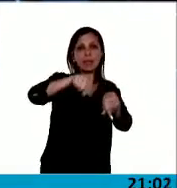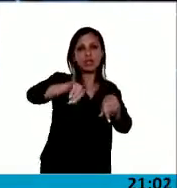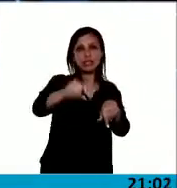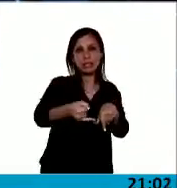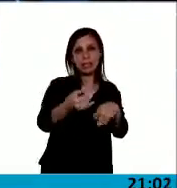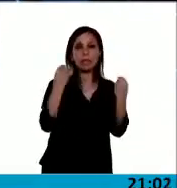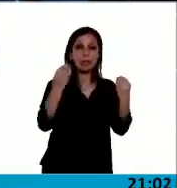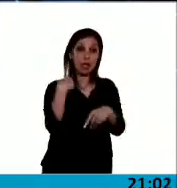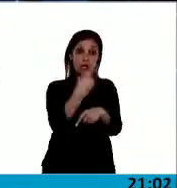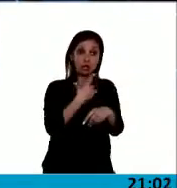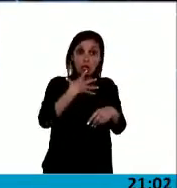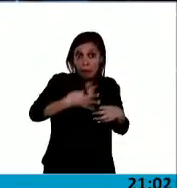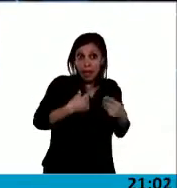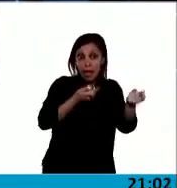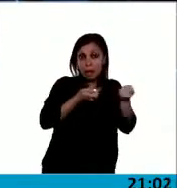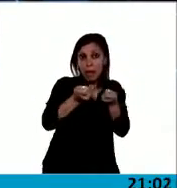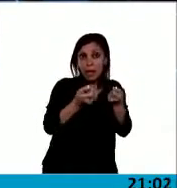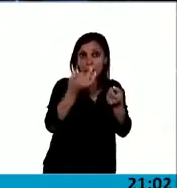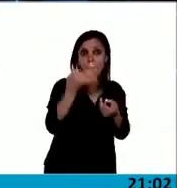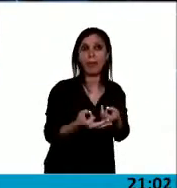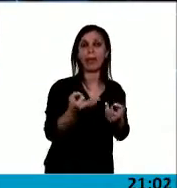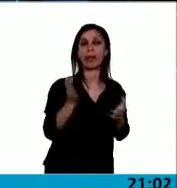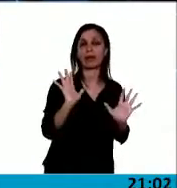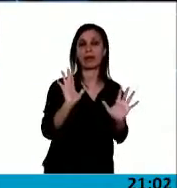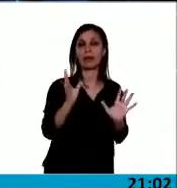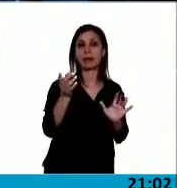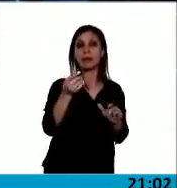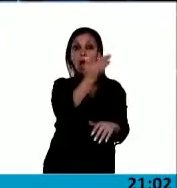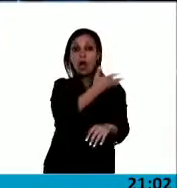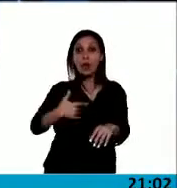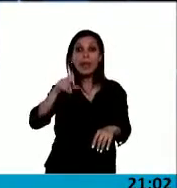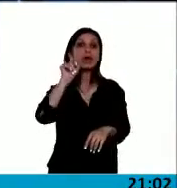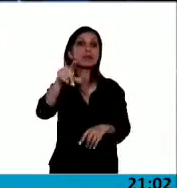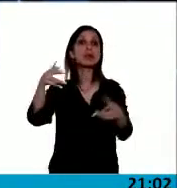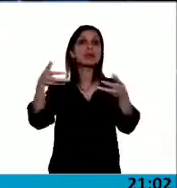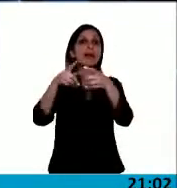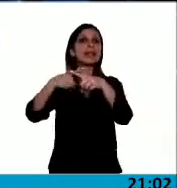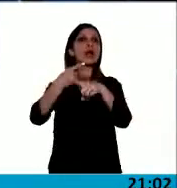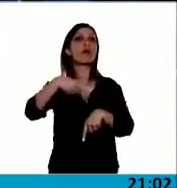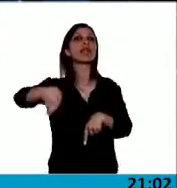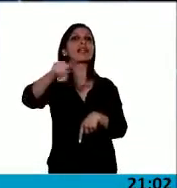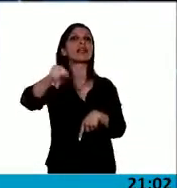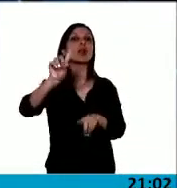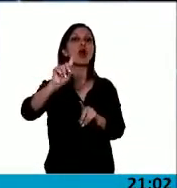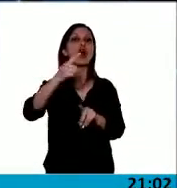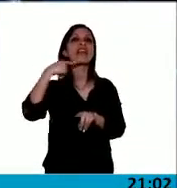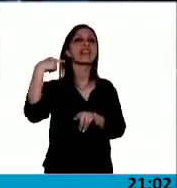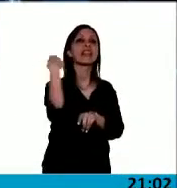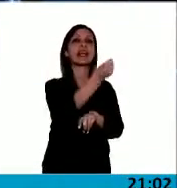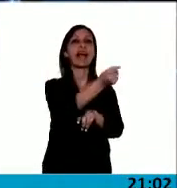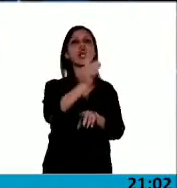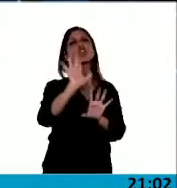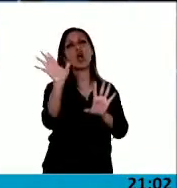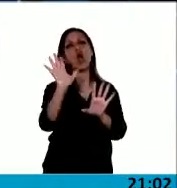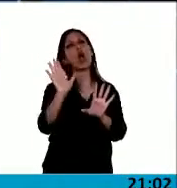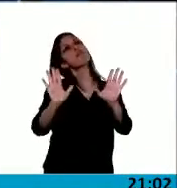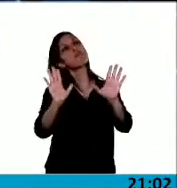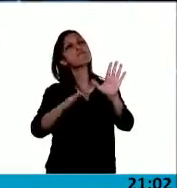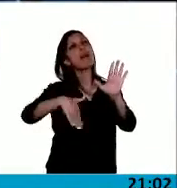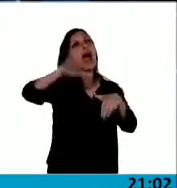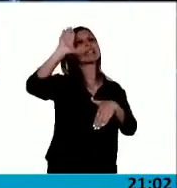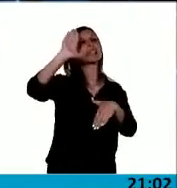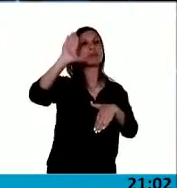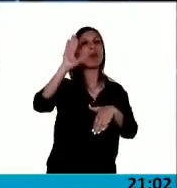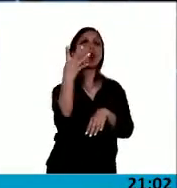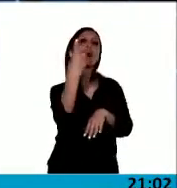sinceramente gestionamos bien, sino gobiernos de su signo político, que dijeron que en el peor de los casos tardaban 4 días